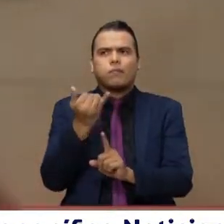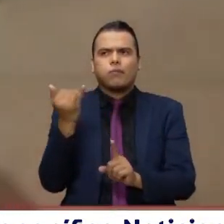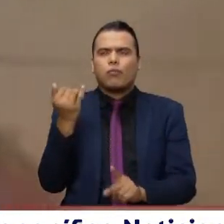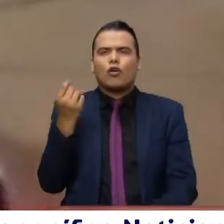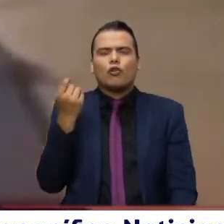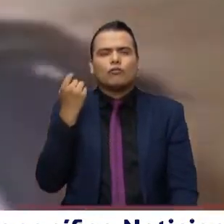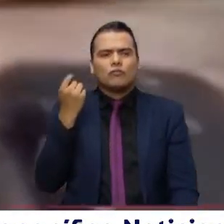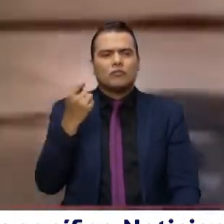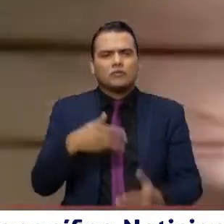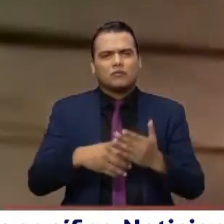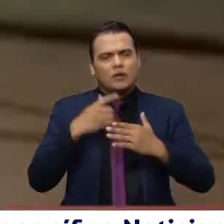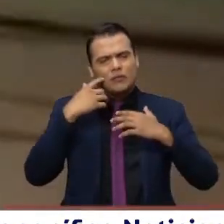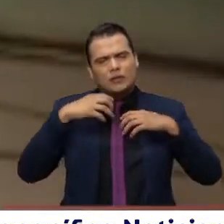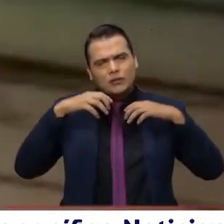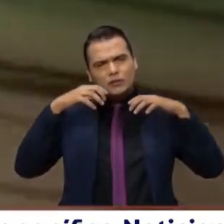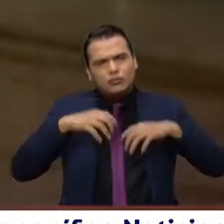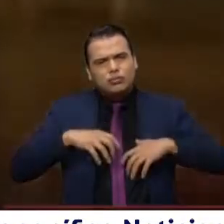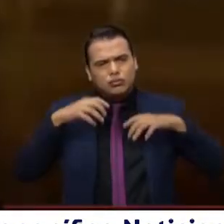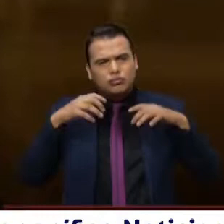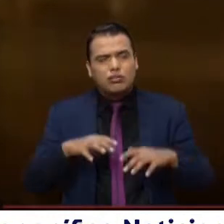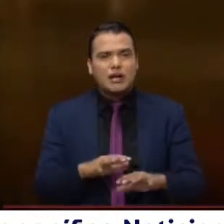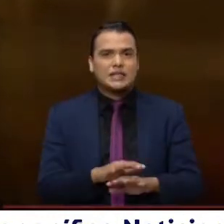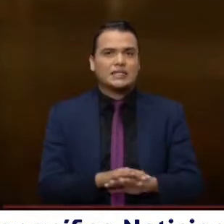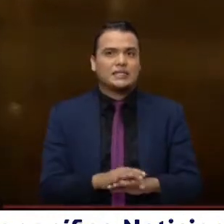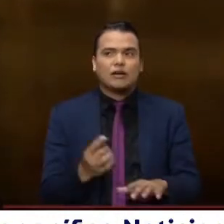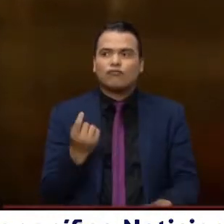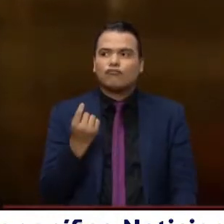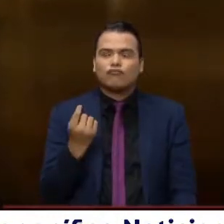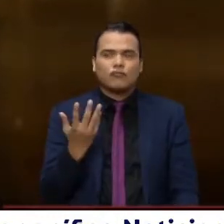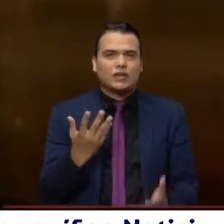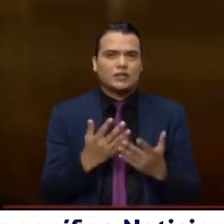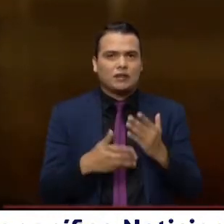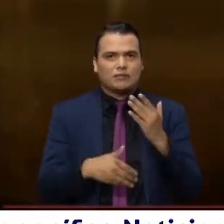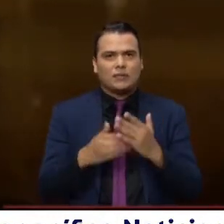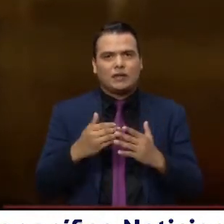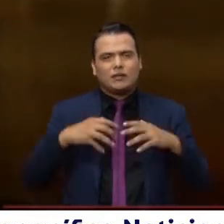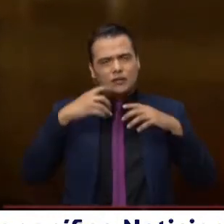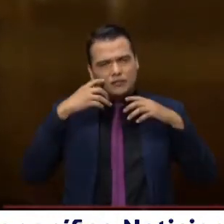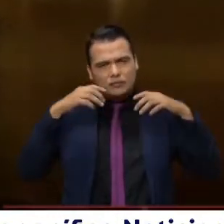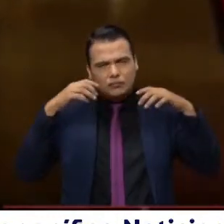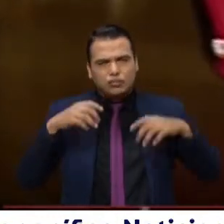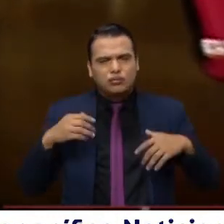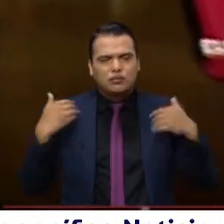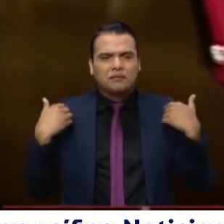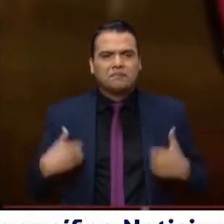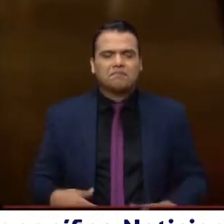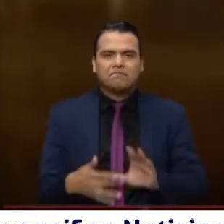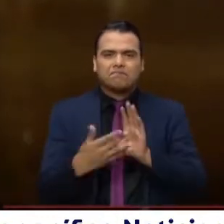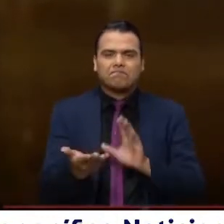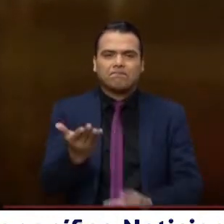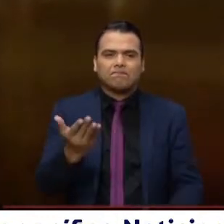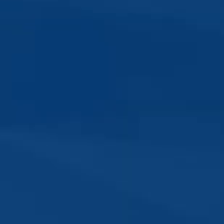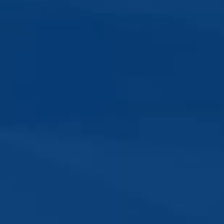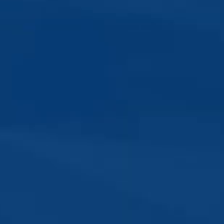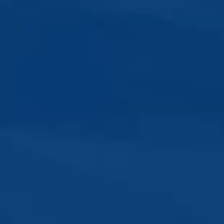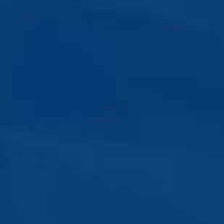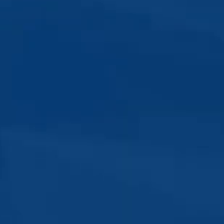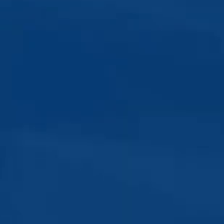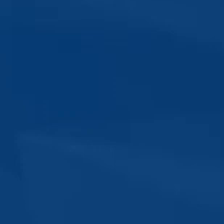poco comenzaron las lluvias. Es información para Telepacífico Noticias. Lizeth Romero, continúa usted con más información en estudio.